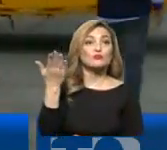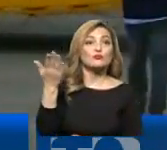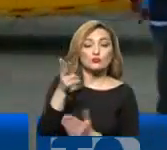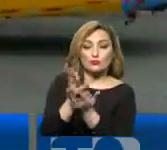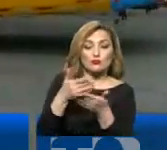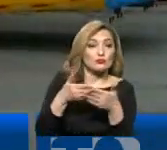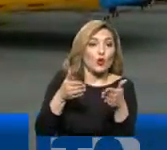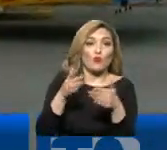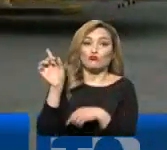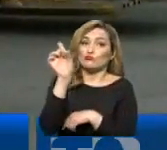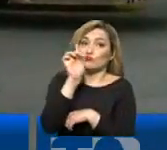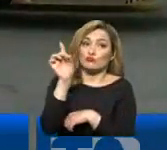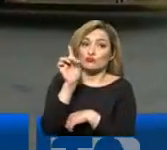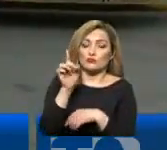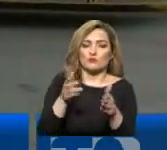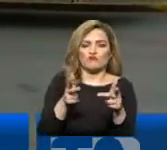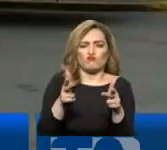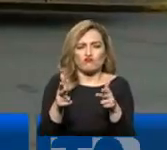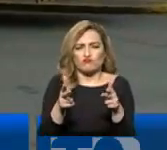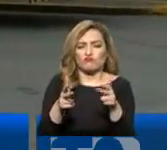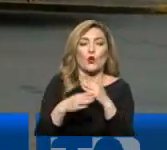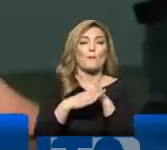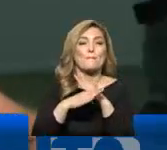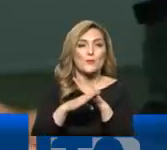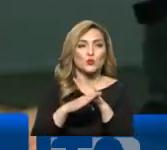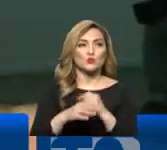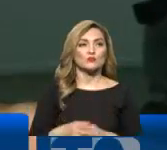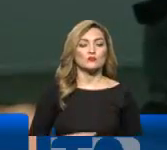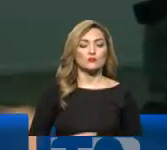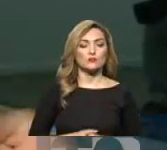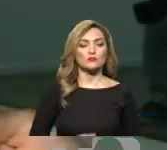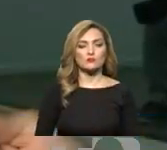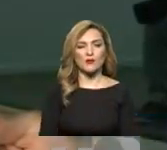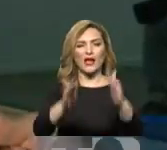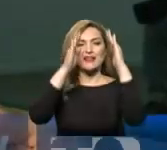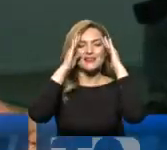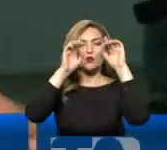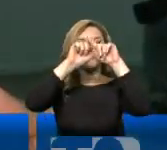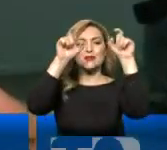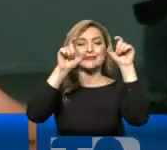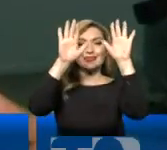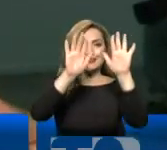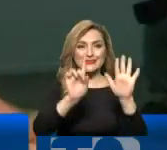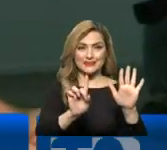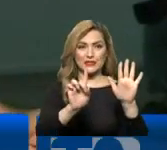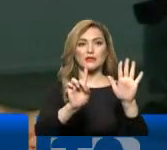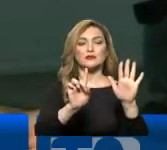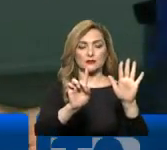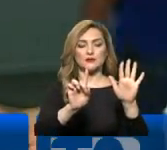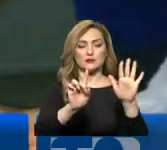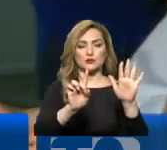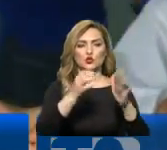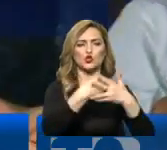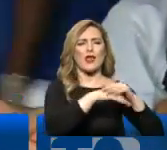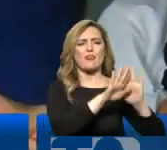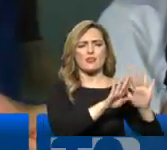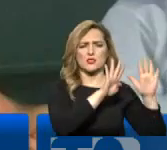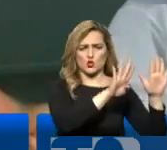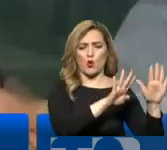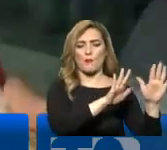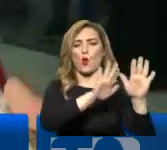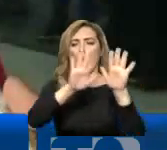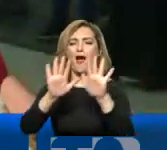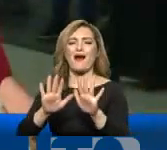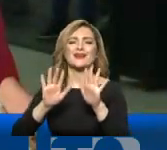no abrirá debido a la restricción vehicular que se mantiene vigente. Están atendiendo 16 de las 19 cooperativas intraprovinciales que operan desde la